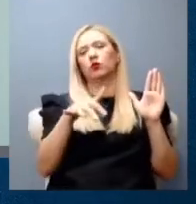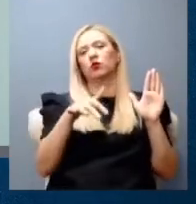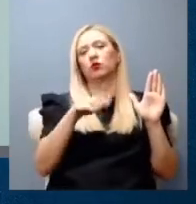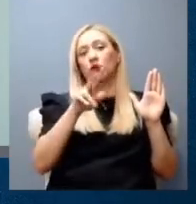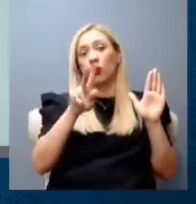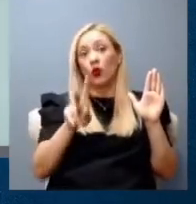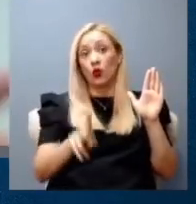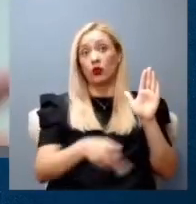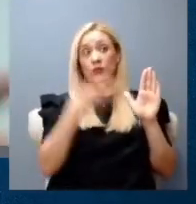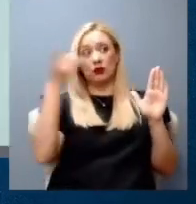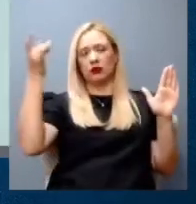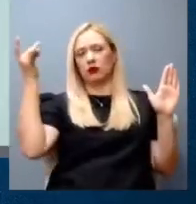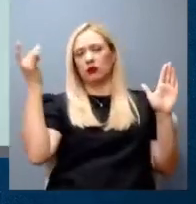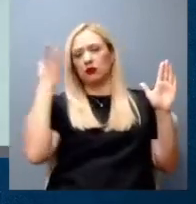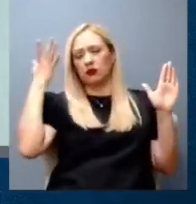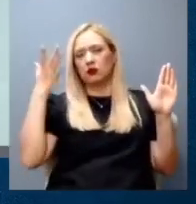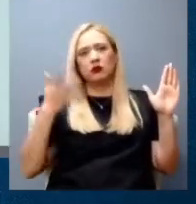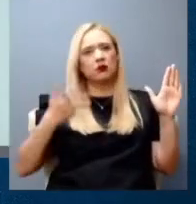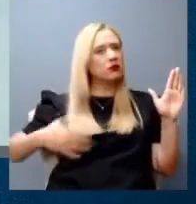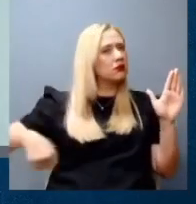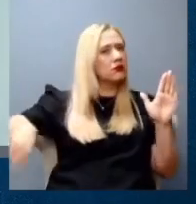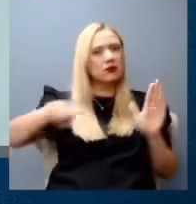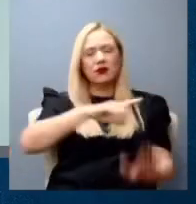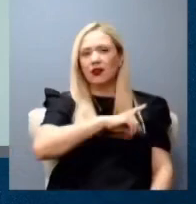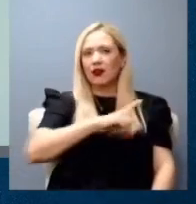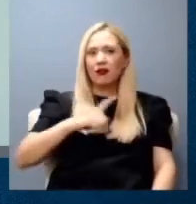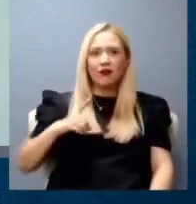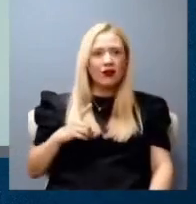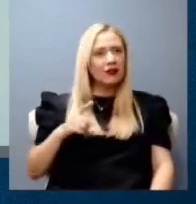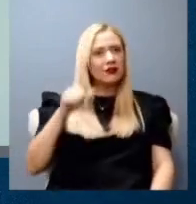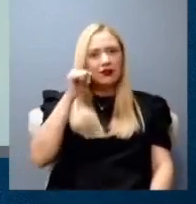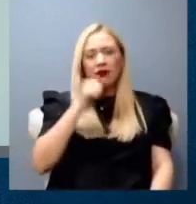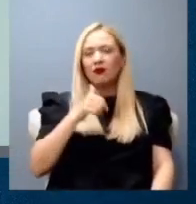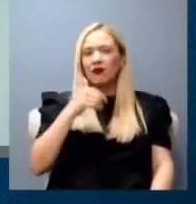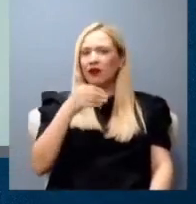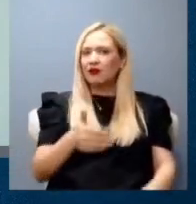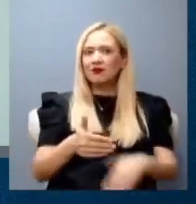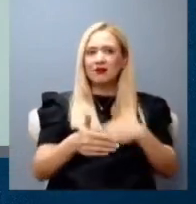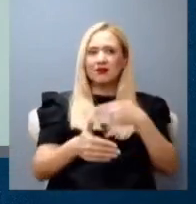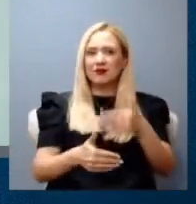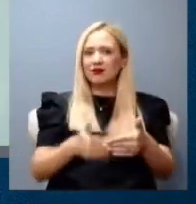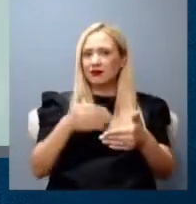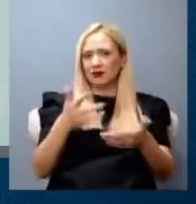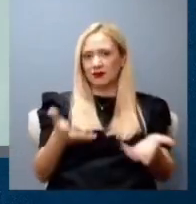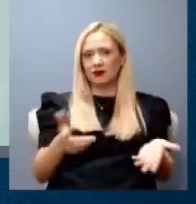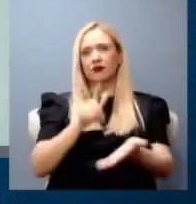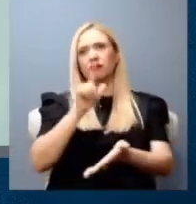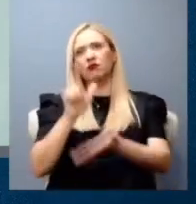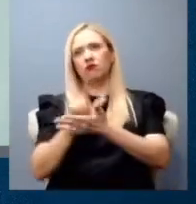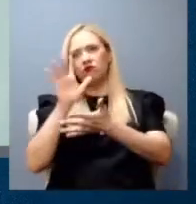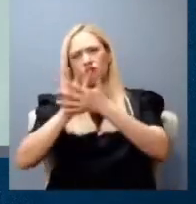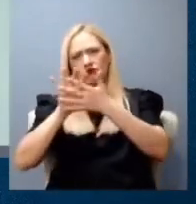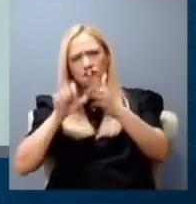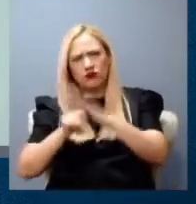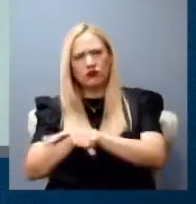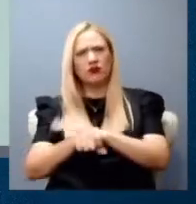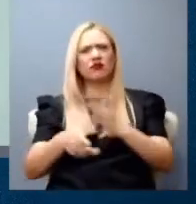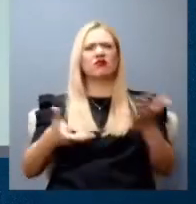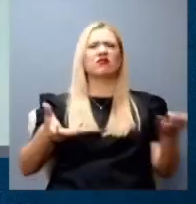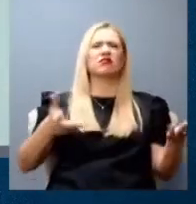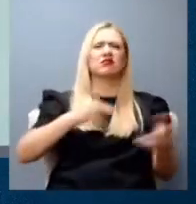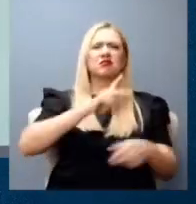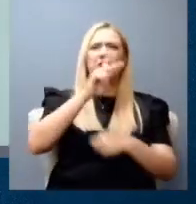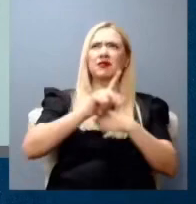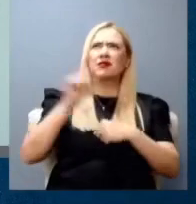las sociedades todo el tiempo. Nos lo recuerdan estos periodos, pero un derecho penal, un Estado de Derecho en cualquier país